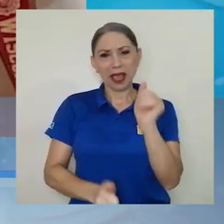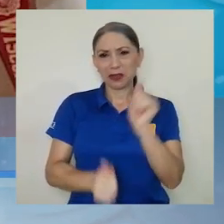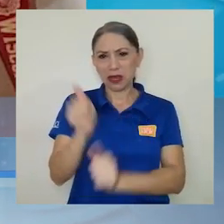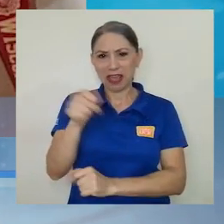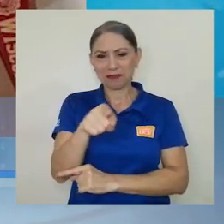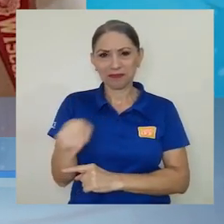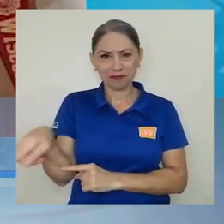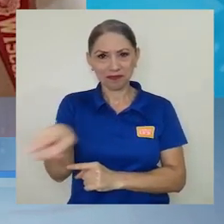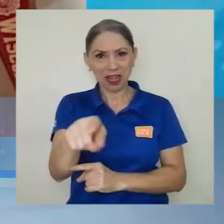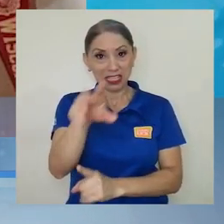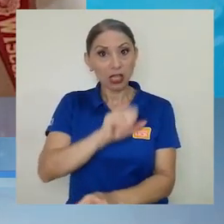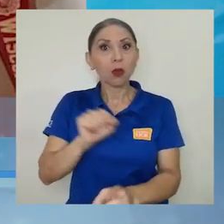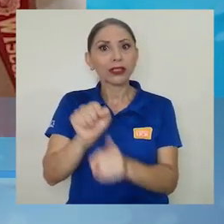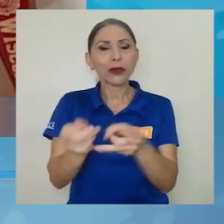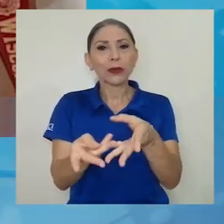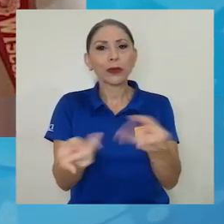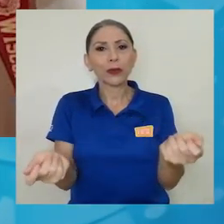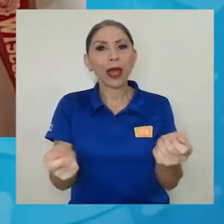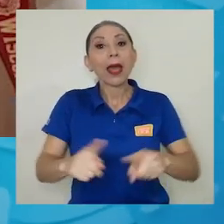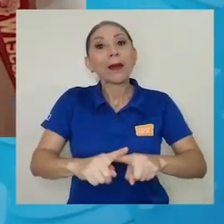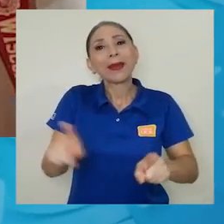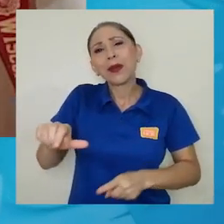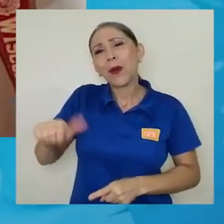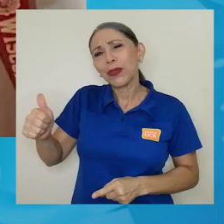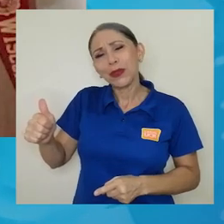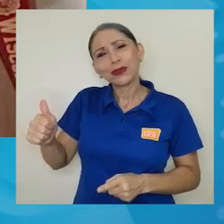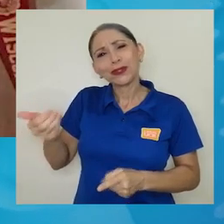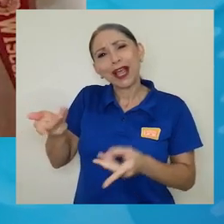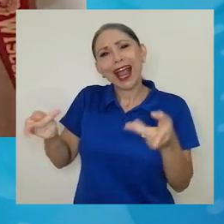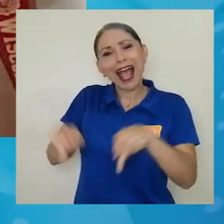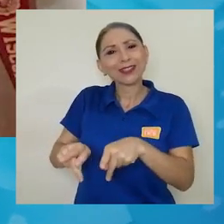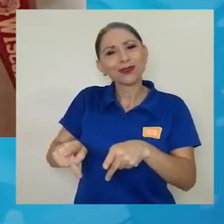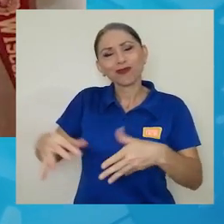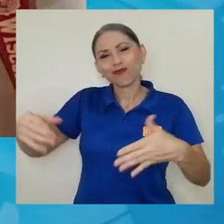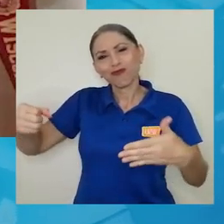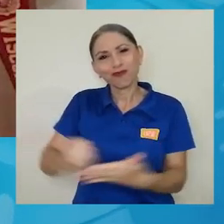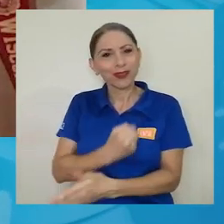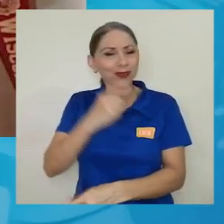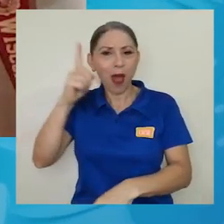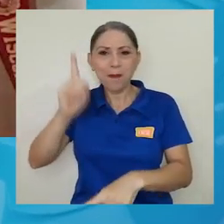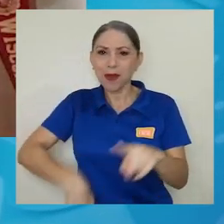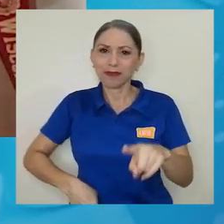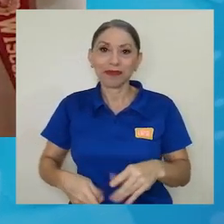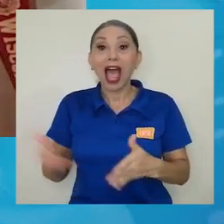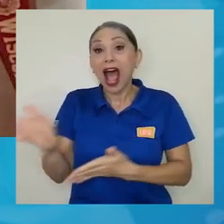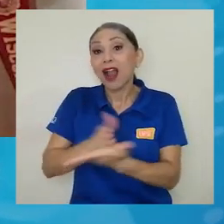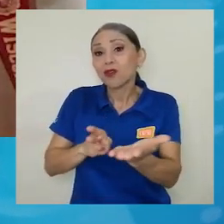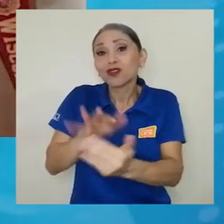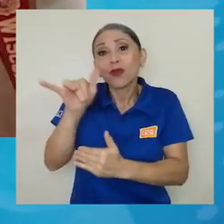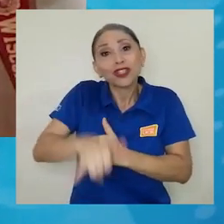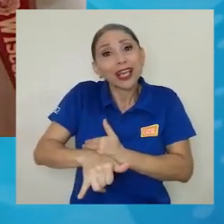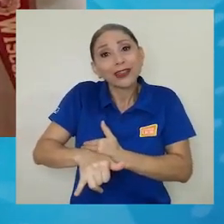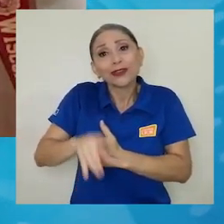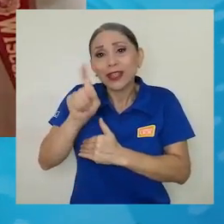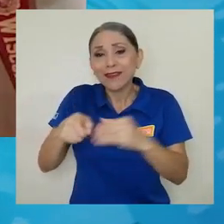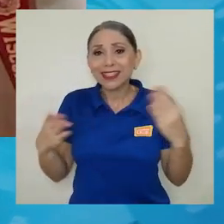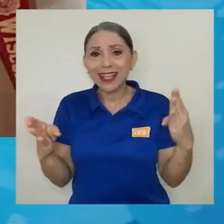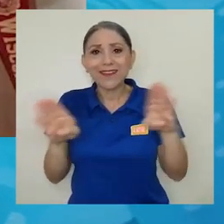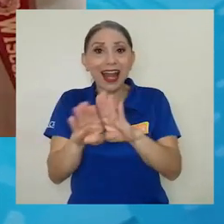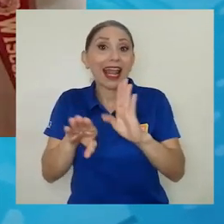esta situación, pero en otros desafortunadamente esto no ha sido así. Algunos proyectos incluso han tenido que